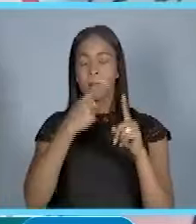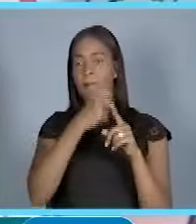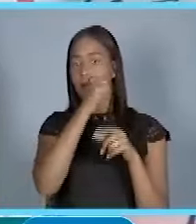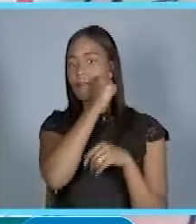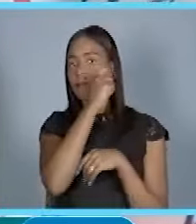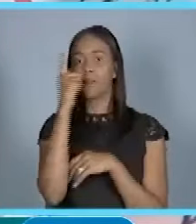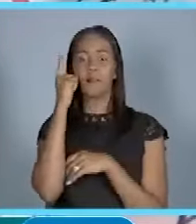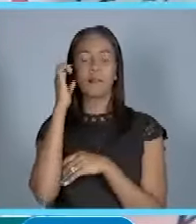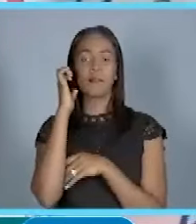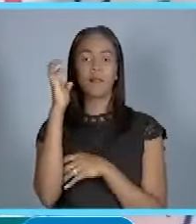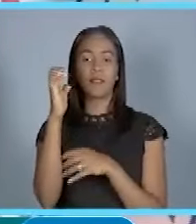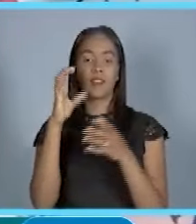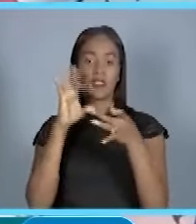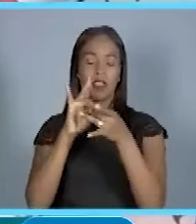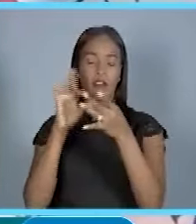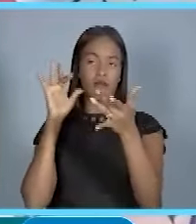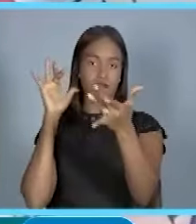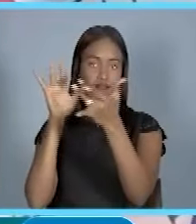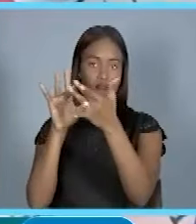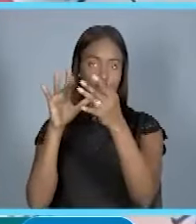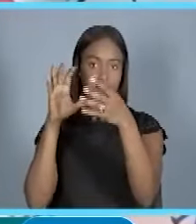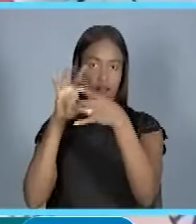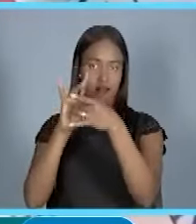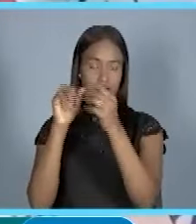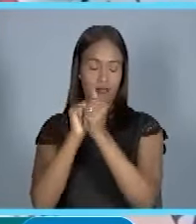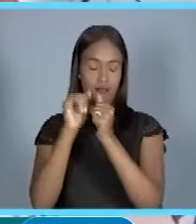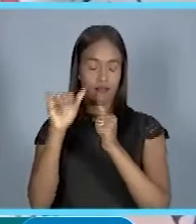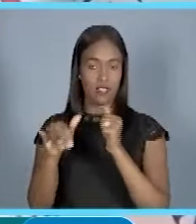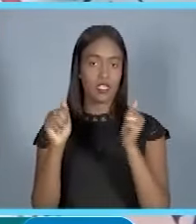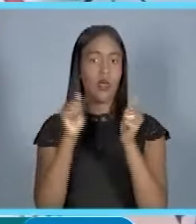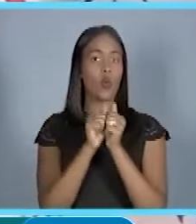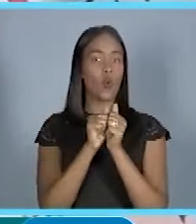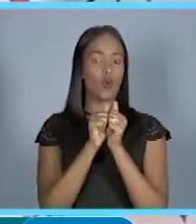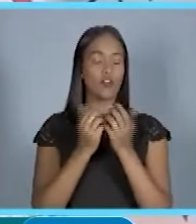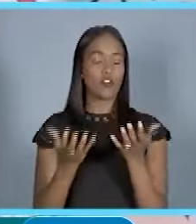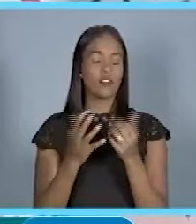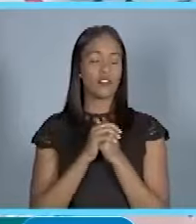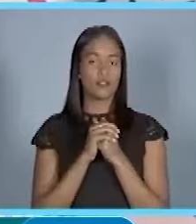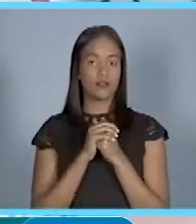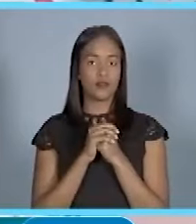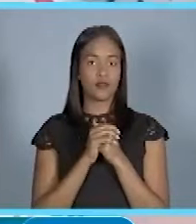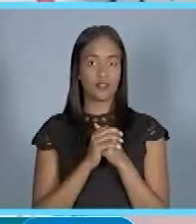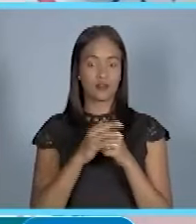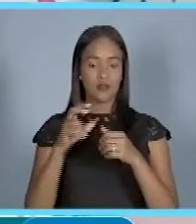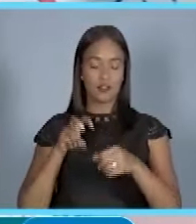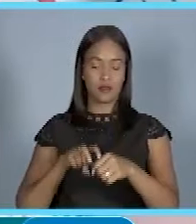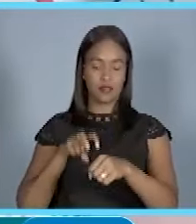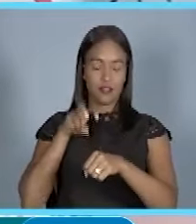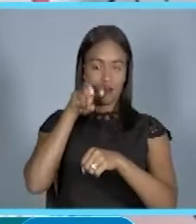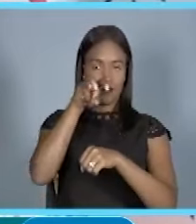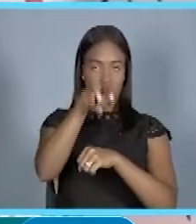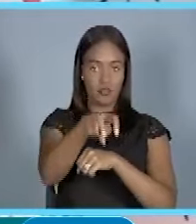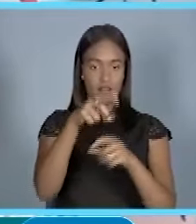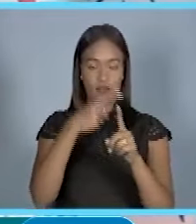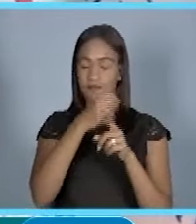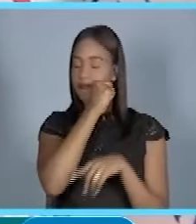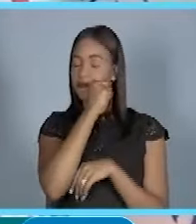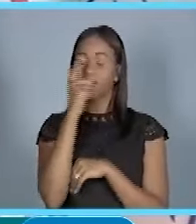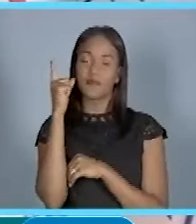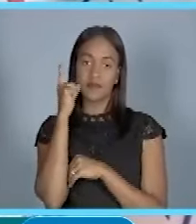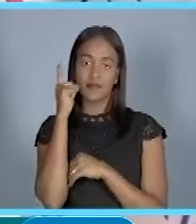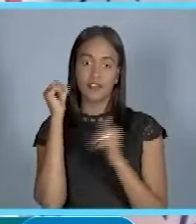Domingo Este, de una interconexión directa con la circunvalación de Santo